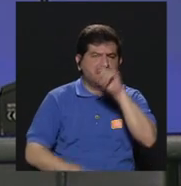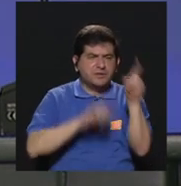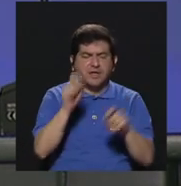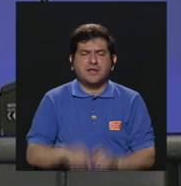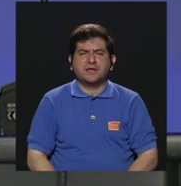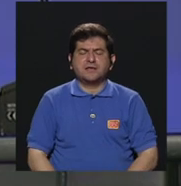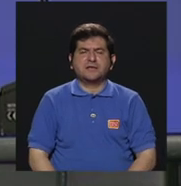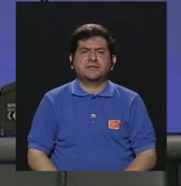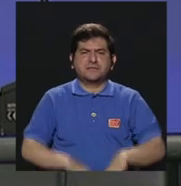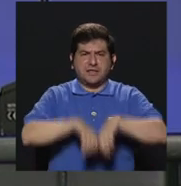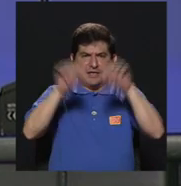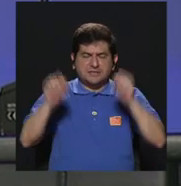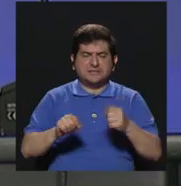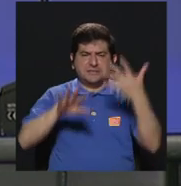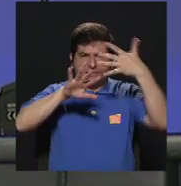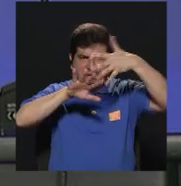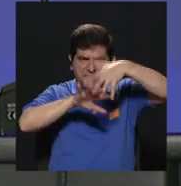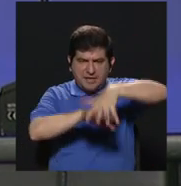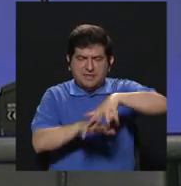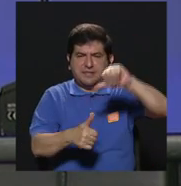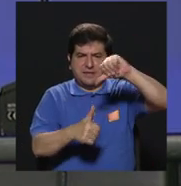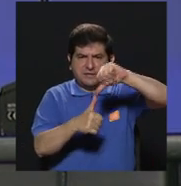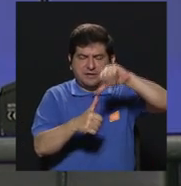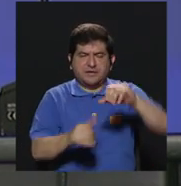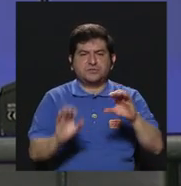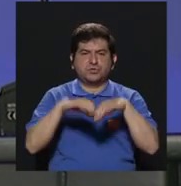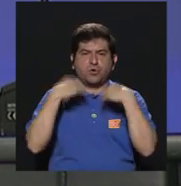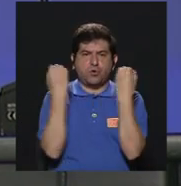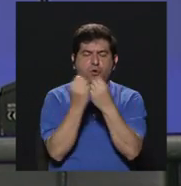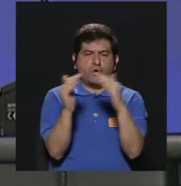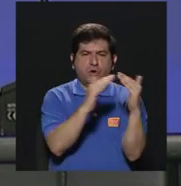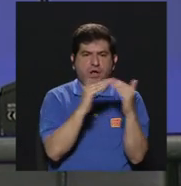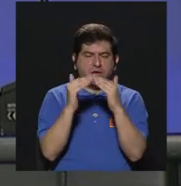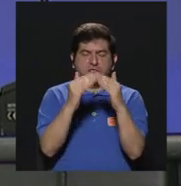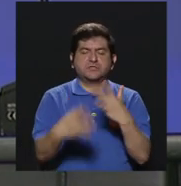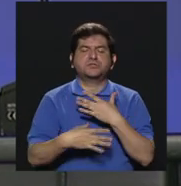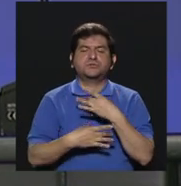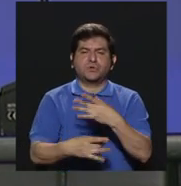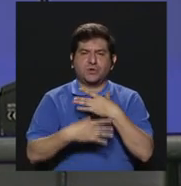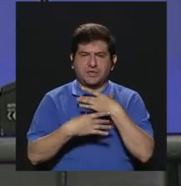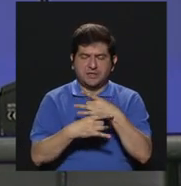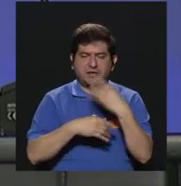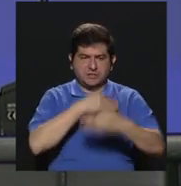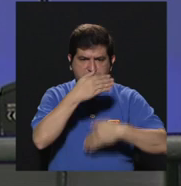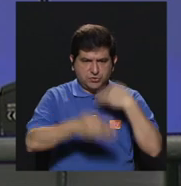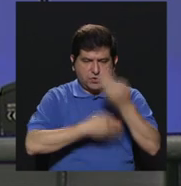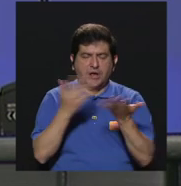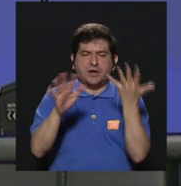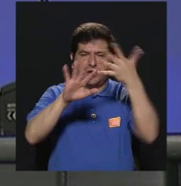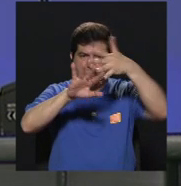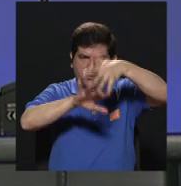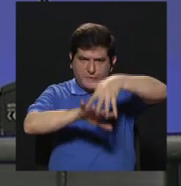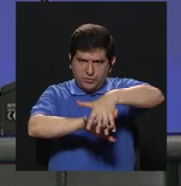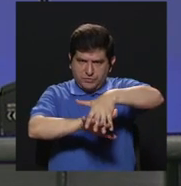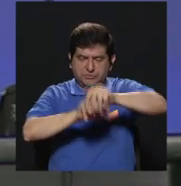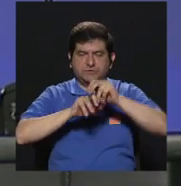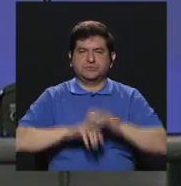Integración Centroamericano, que reúne a las organizaciones civiles interesadas en el proceso de integración.